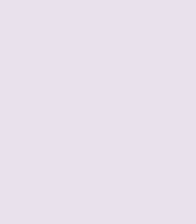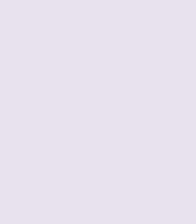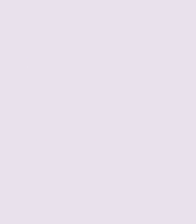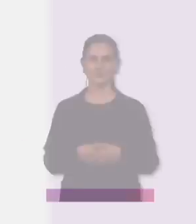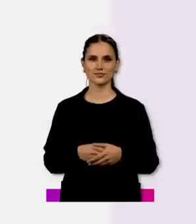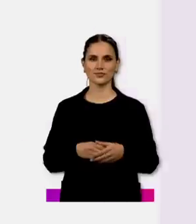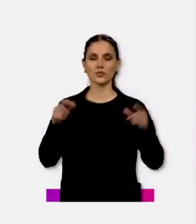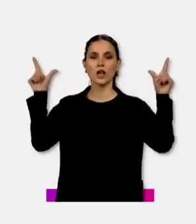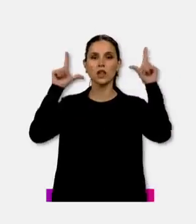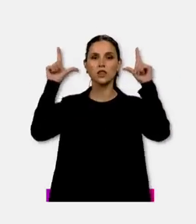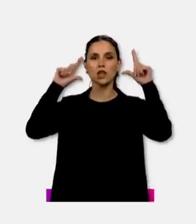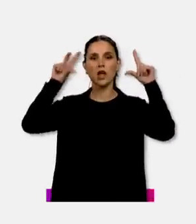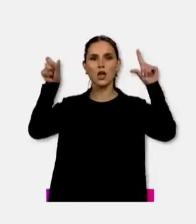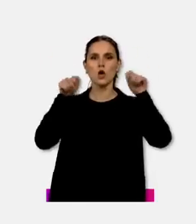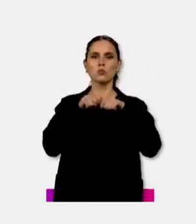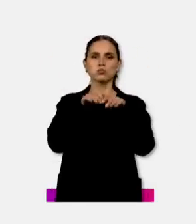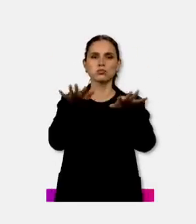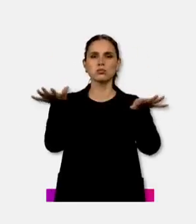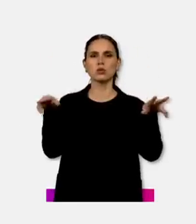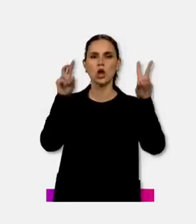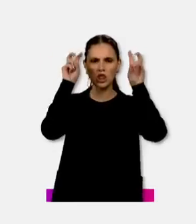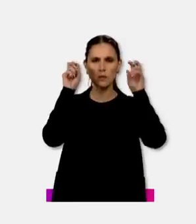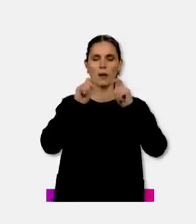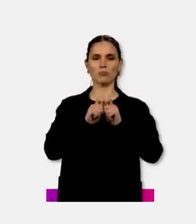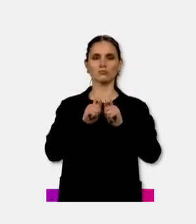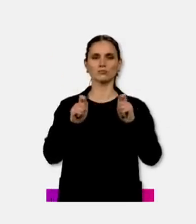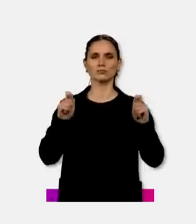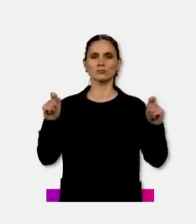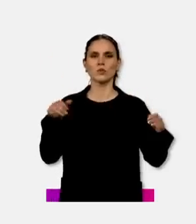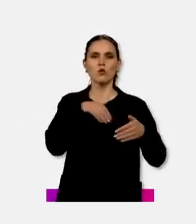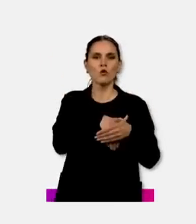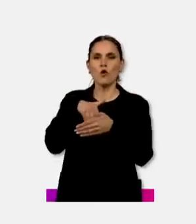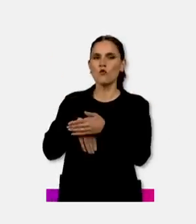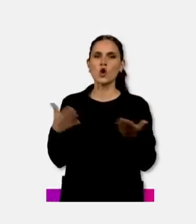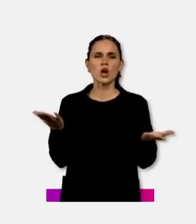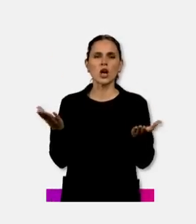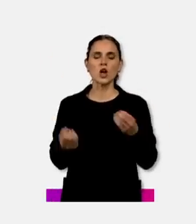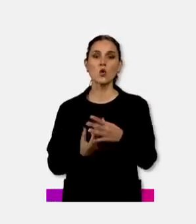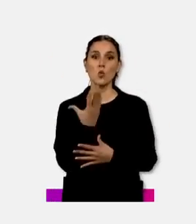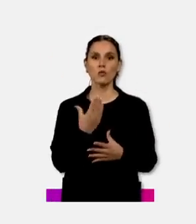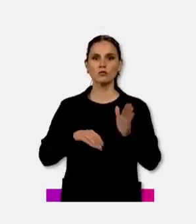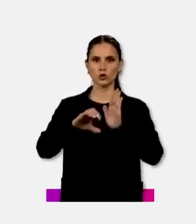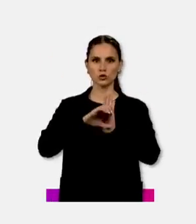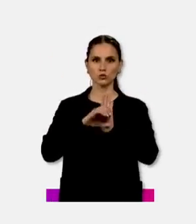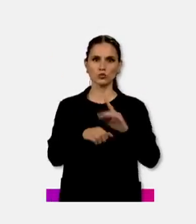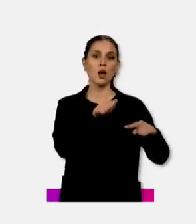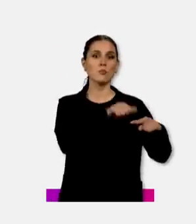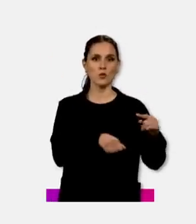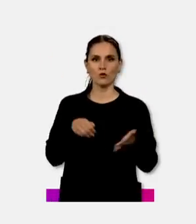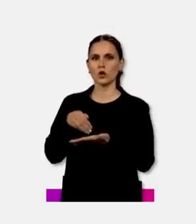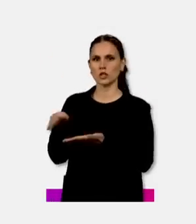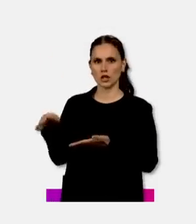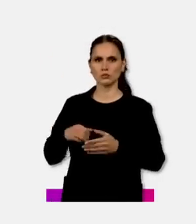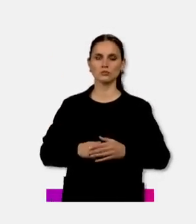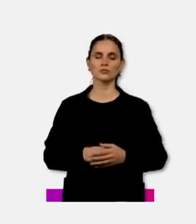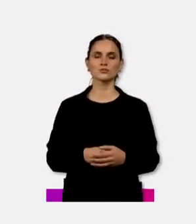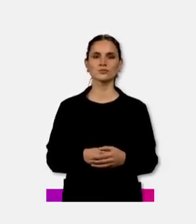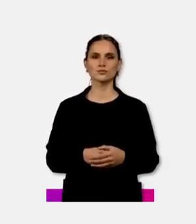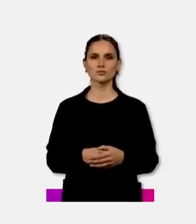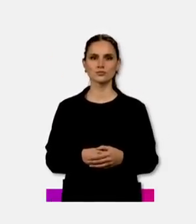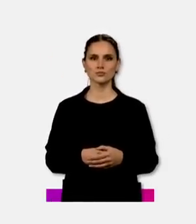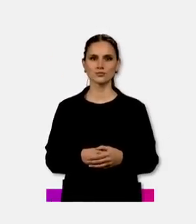Los canales de televisión transmitirán de manera conjunta la franja televisiva correspondiente al plebiscito